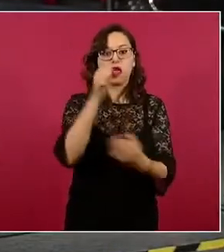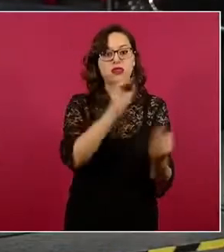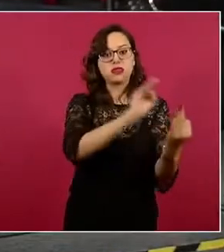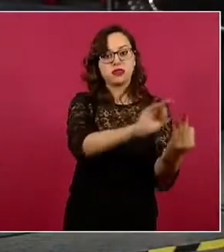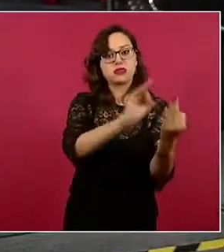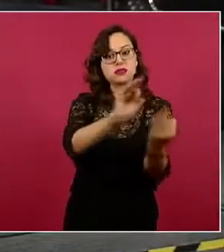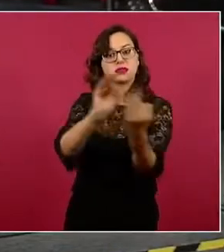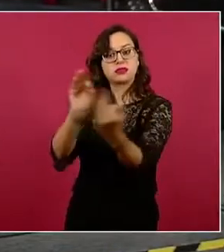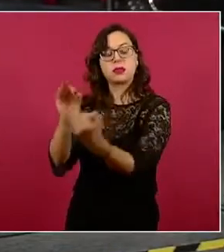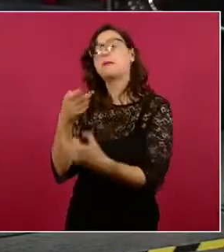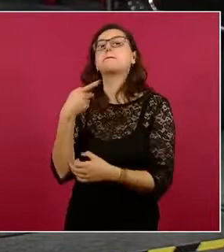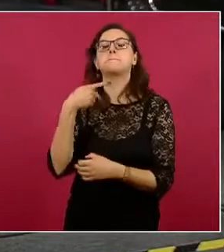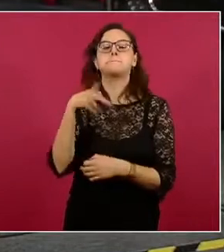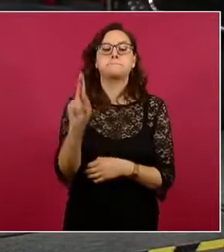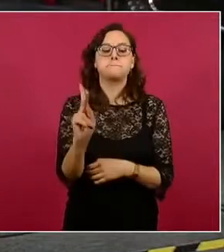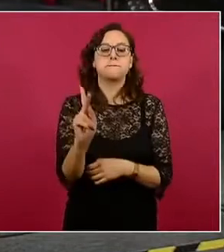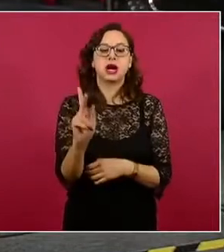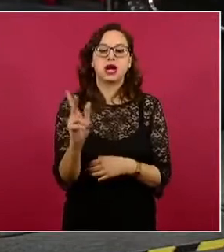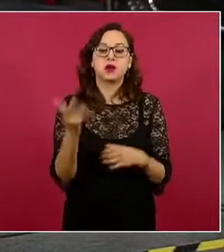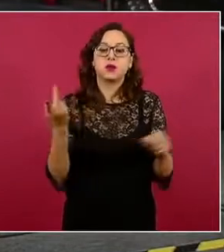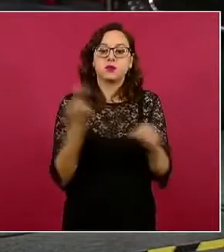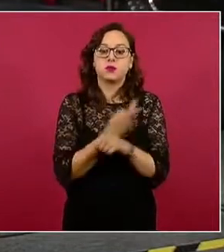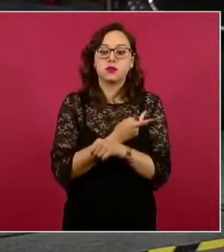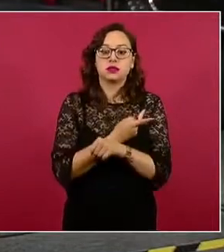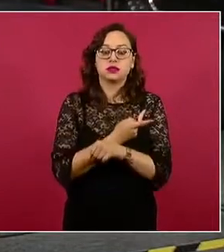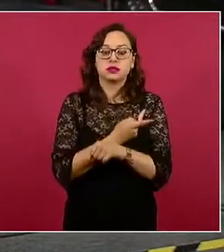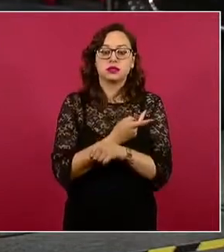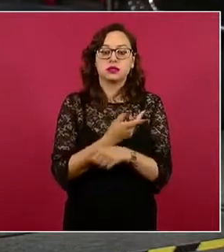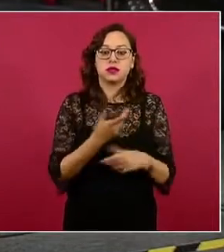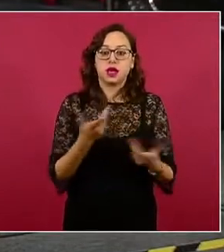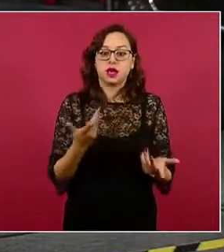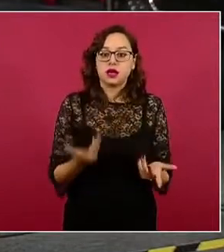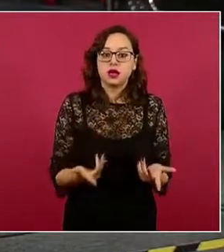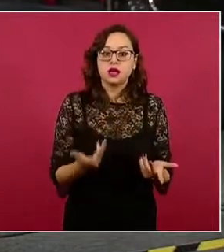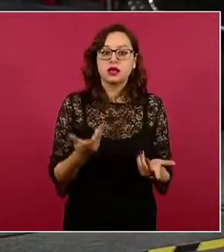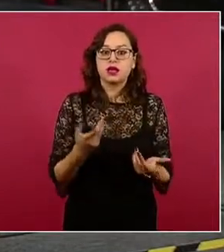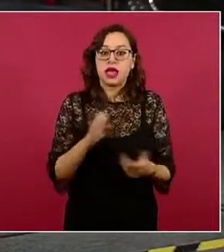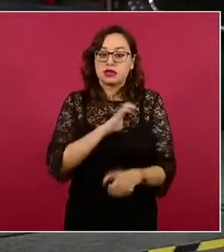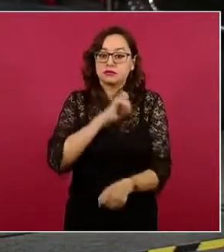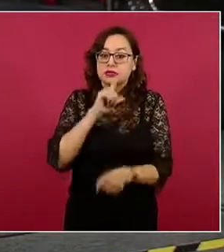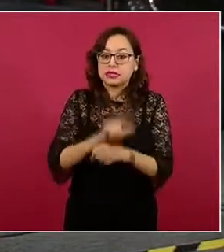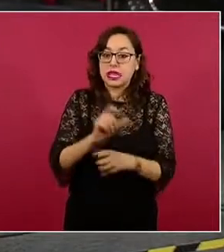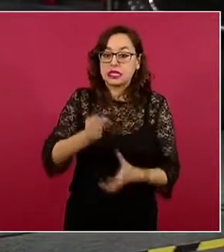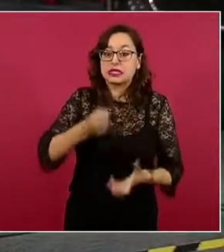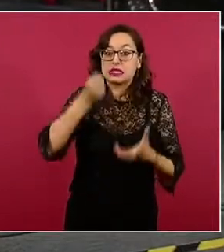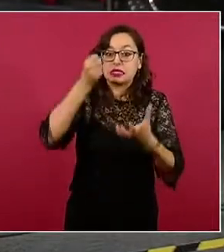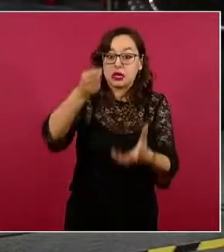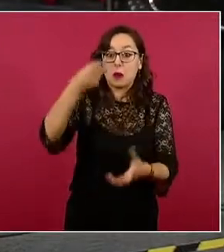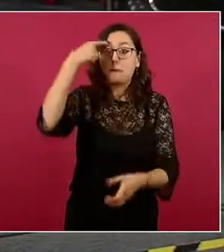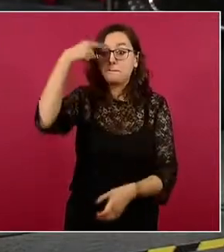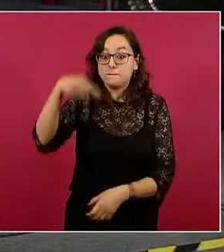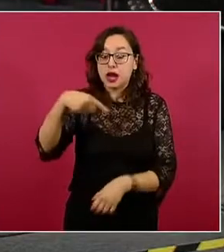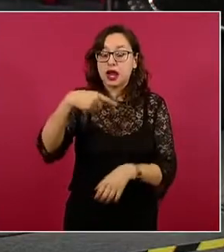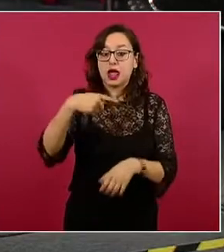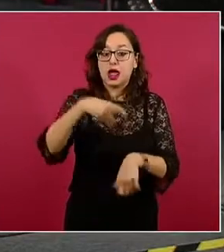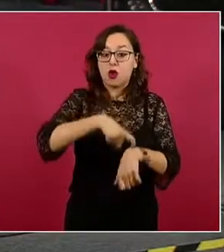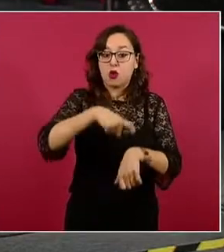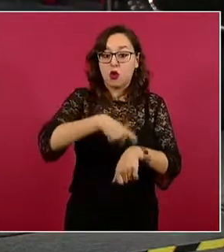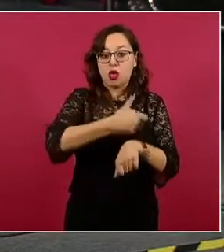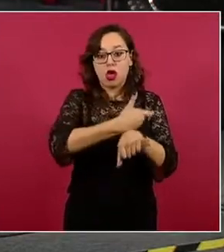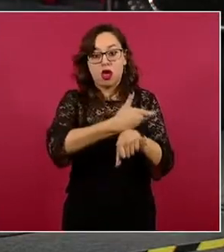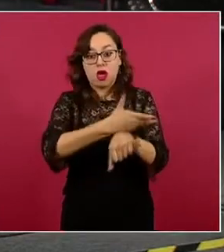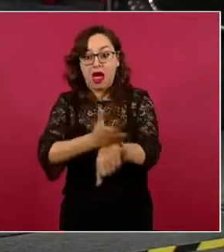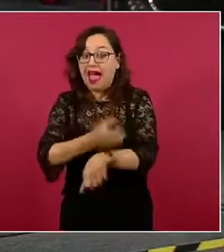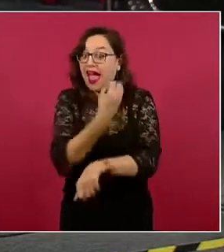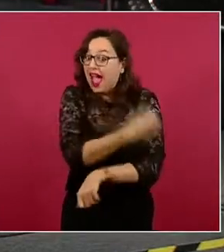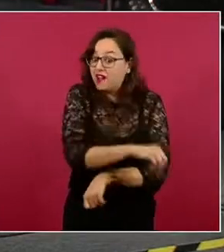caso se estaría más bien obligando a que se tengan recursos específicamente para lo que es escuelas de tiempo completo, o cómo